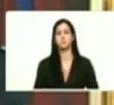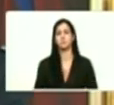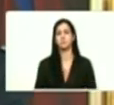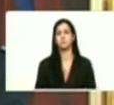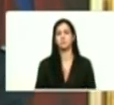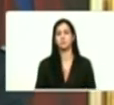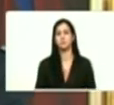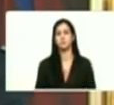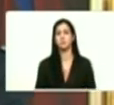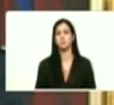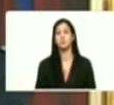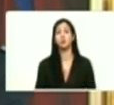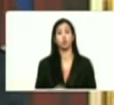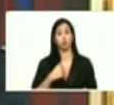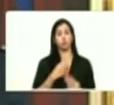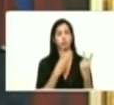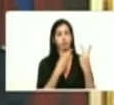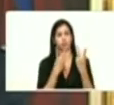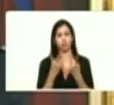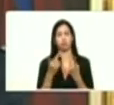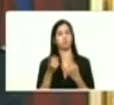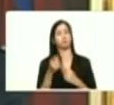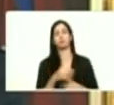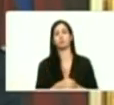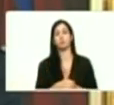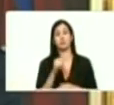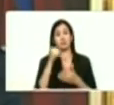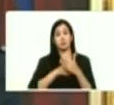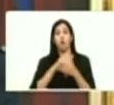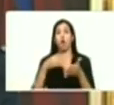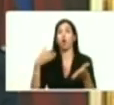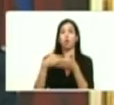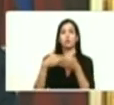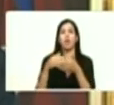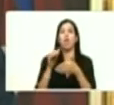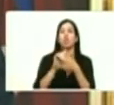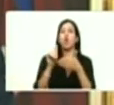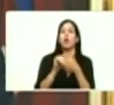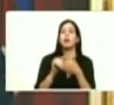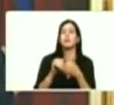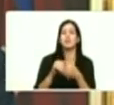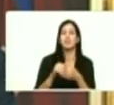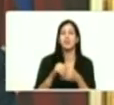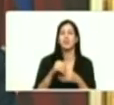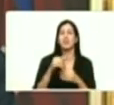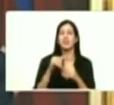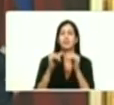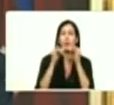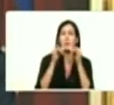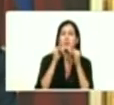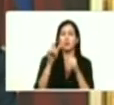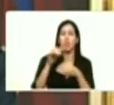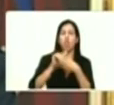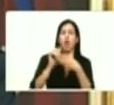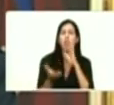e invité en el combate contra Dollar Today invité a los sectores privados empresariales